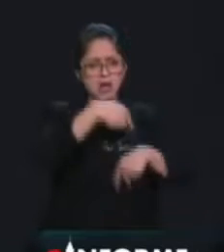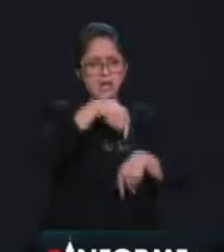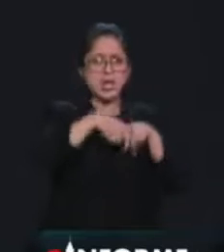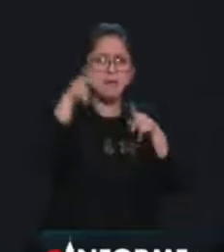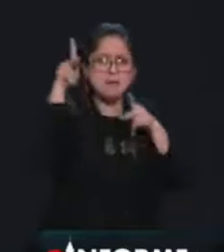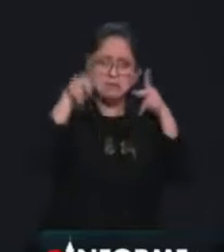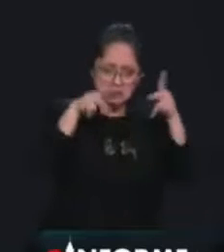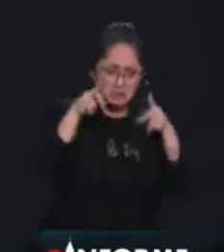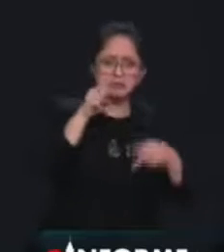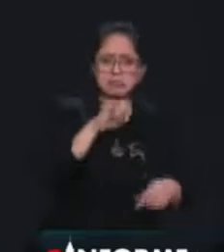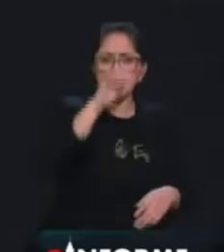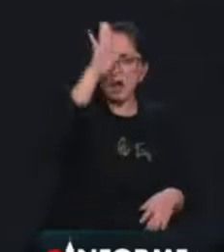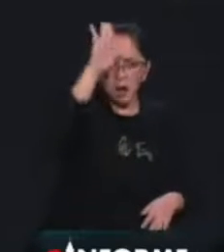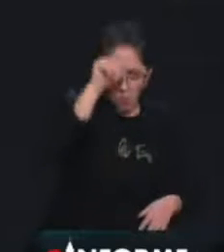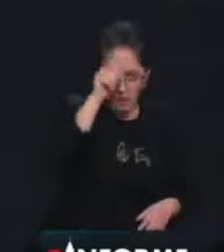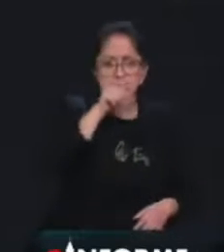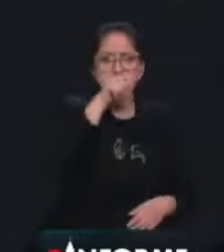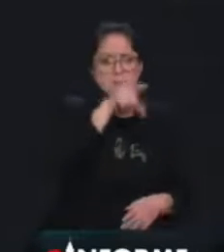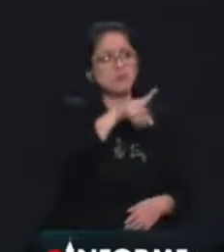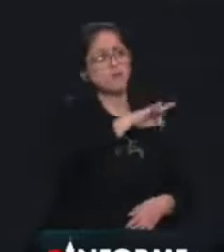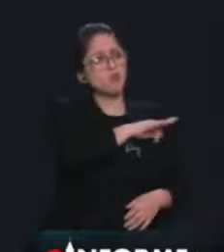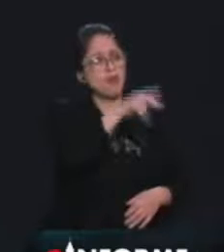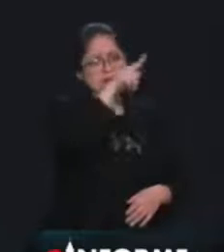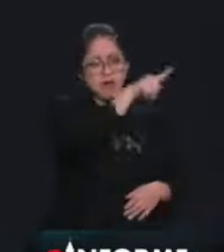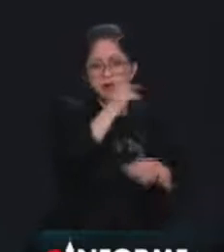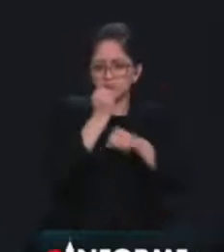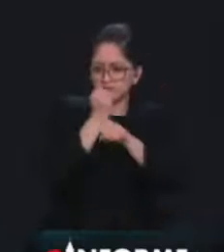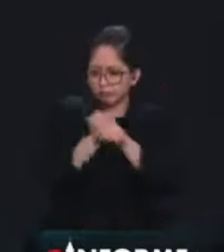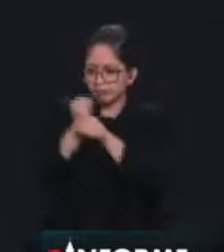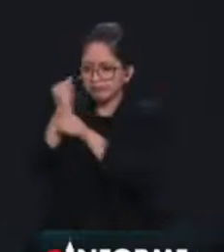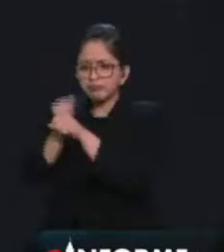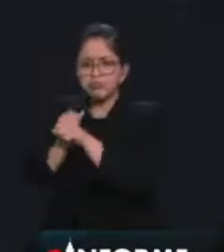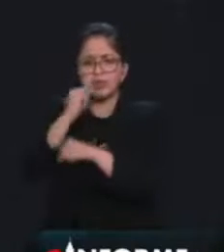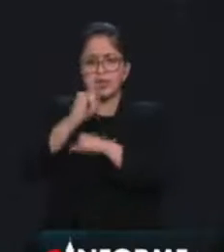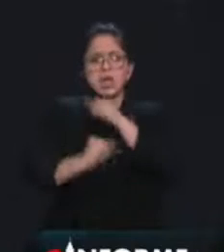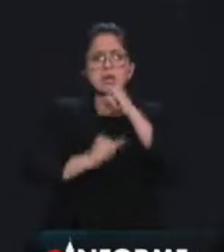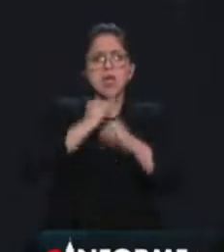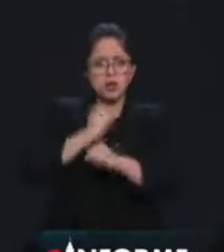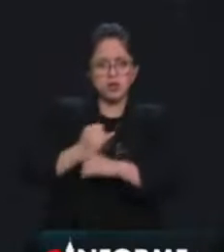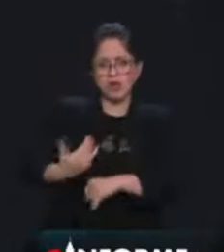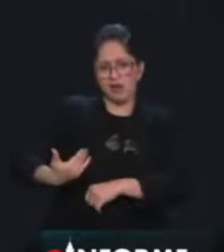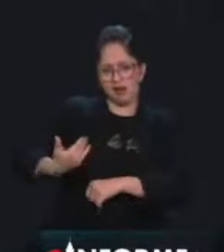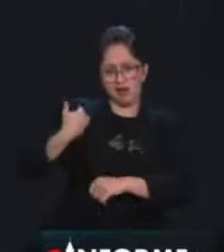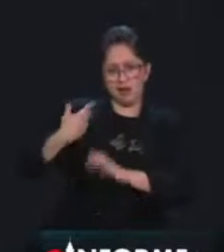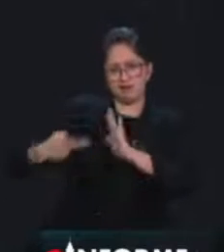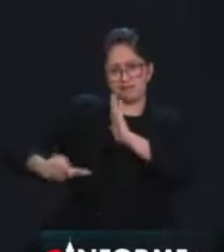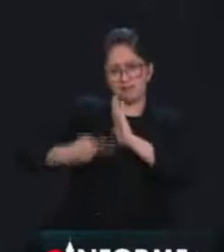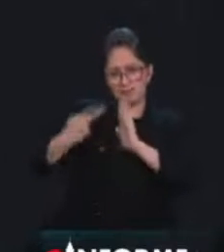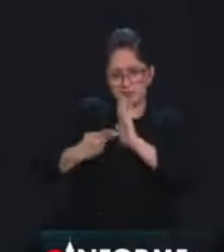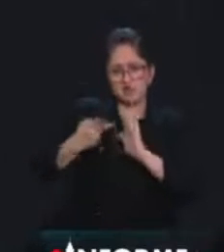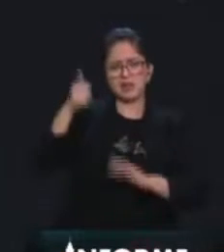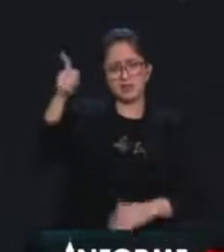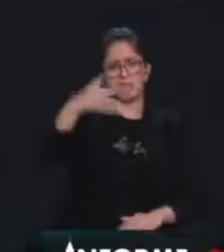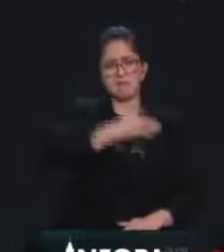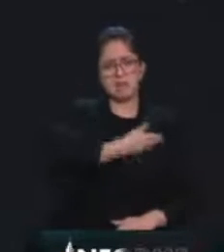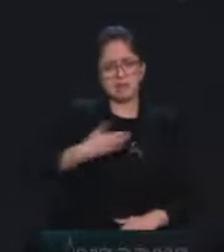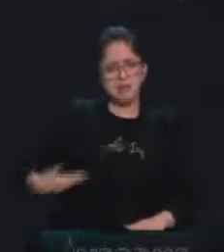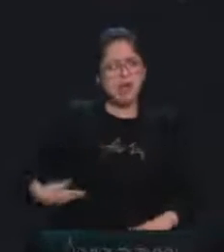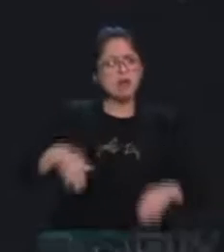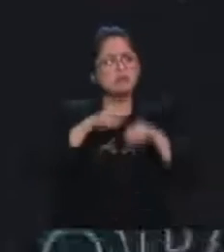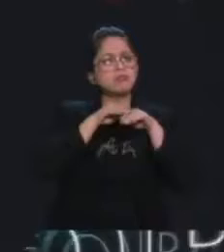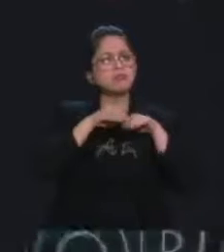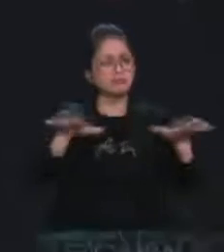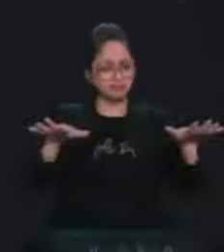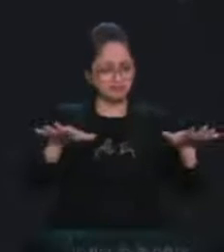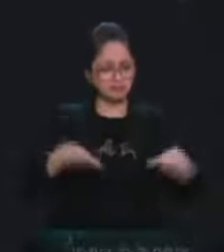que también pues está abierto al escrutinio internacional, como ya en muchas ocasiones se ha manifestado por el propio presidente. Pues muy